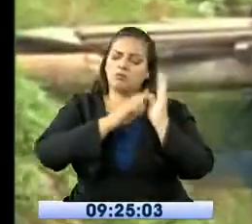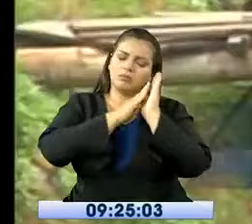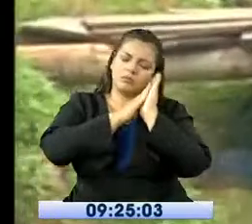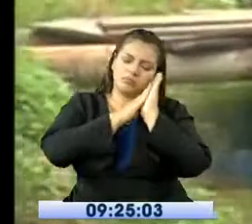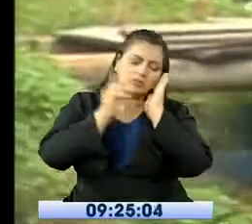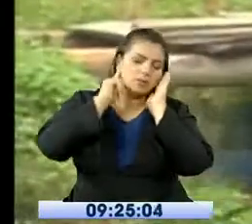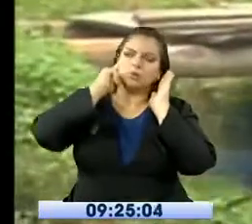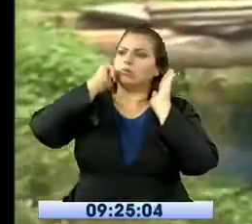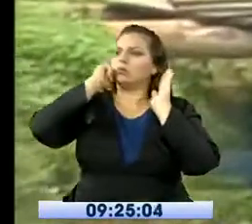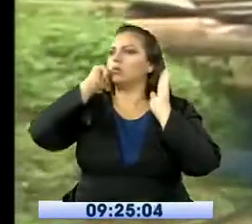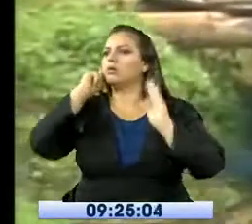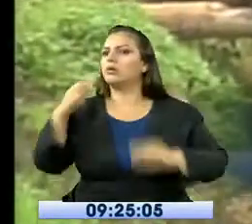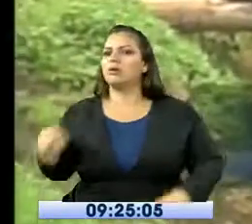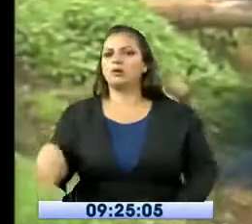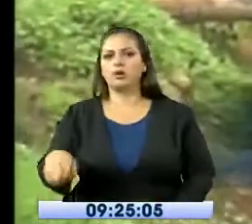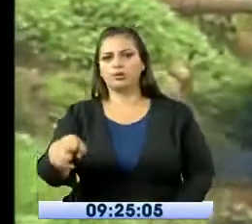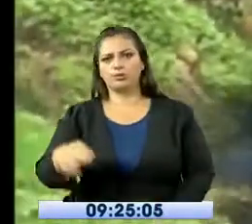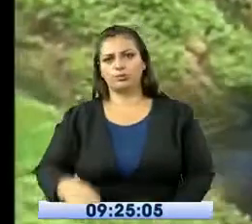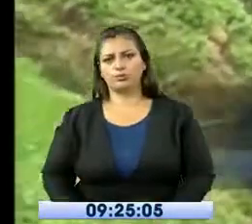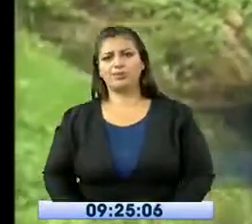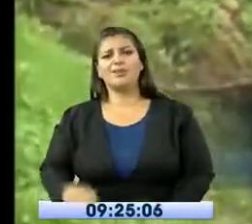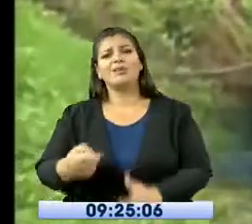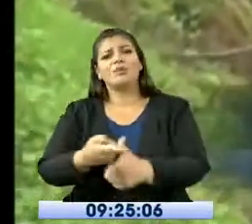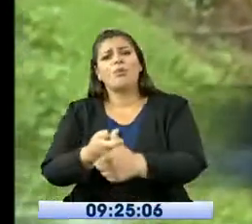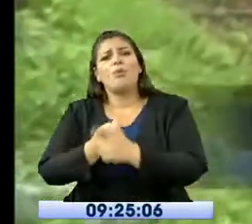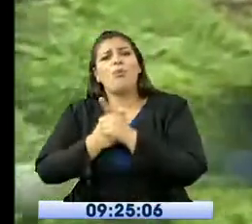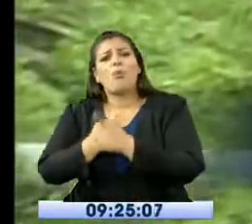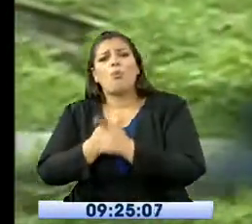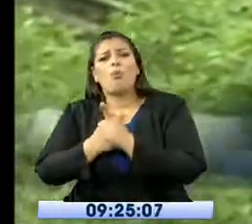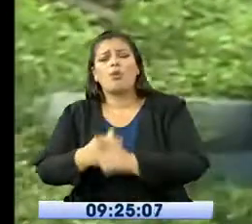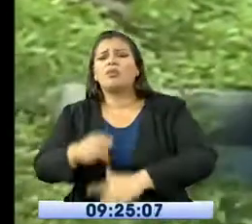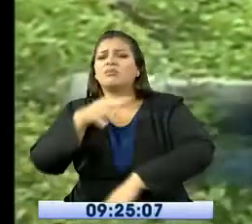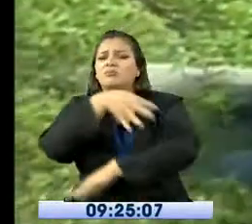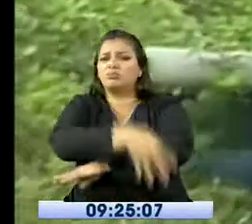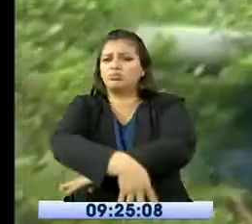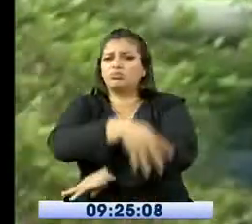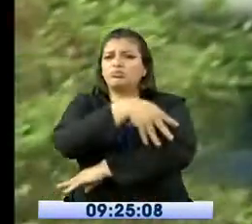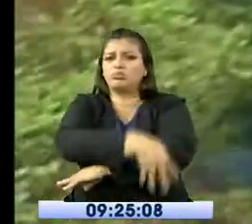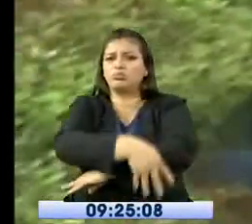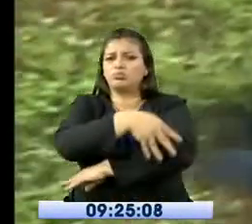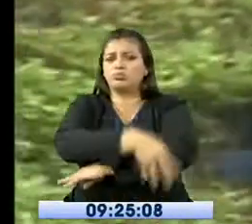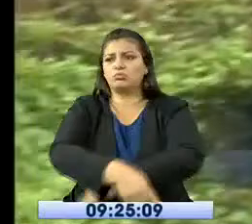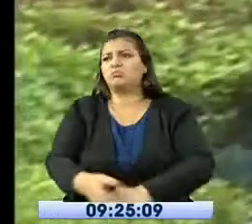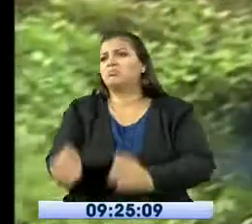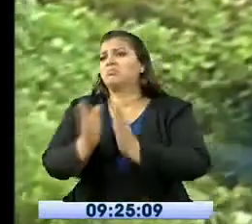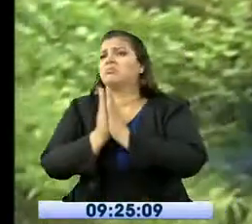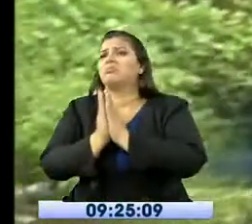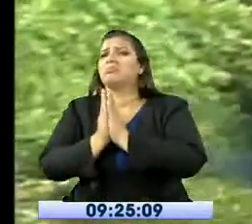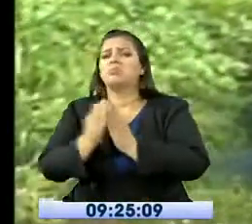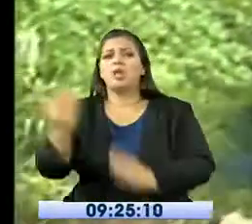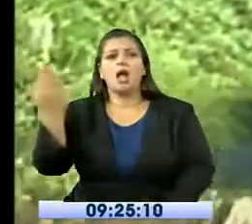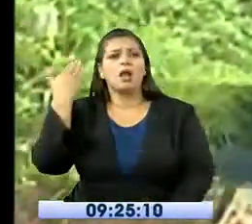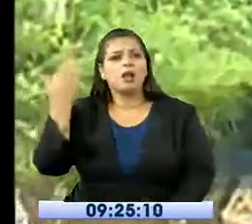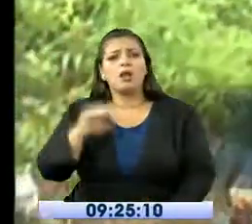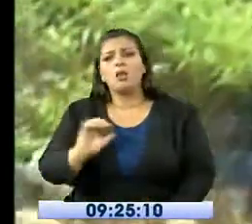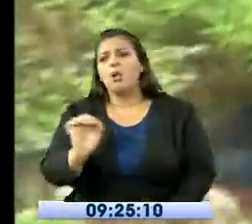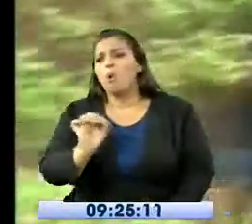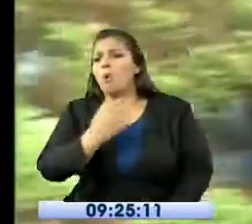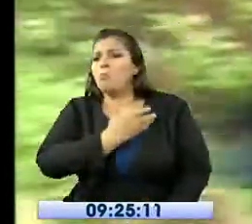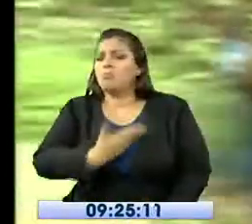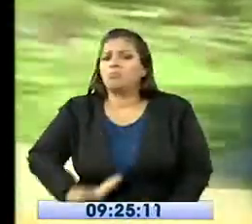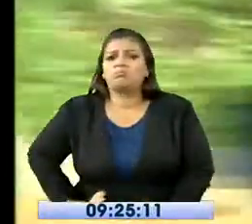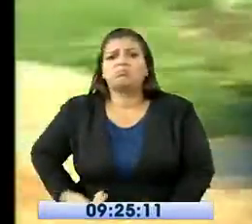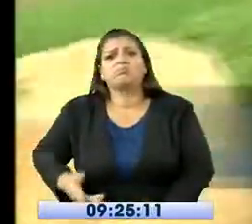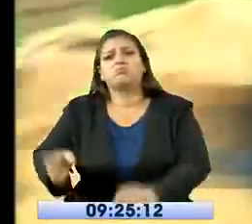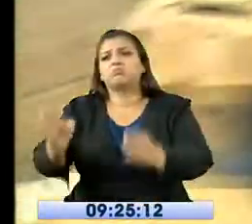Y además que necesitamos un alcantarillado de urgencia. Necesitamos que, por favor, el alcalde, el presidente, ponga mano dura en este barrio, en este sector.